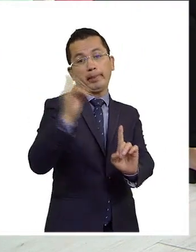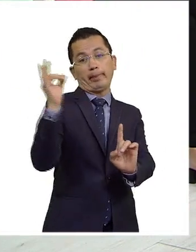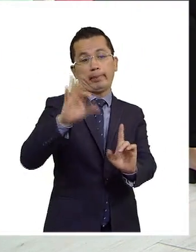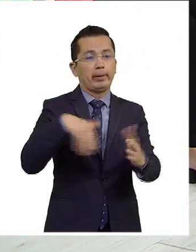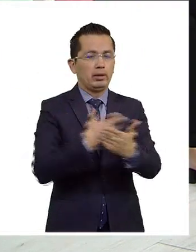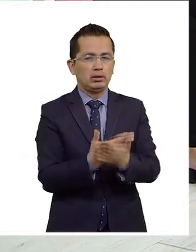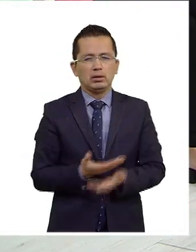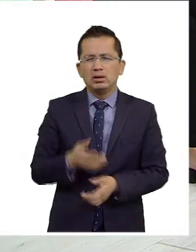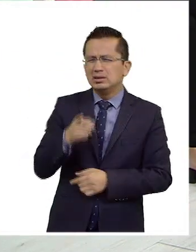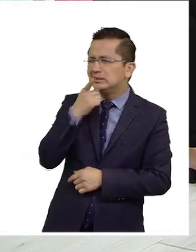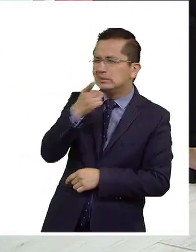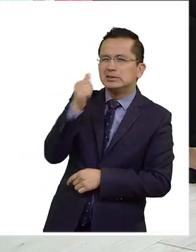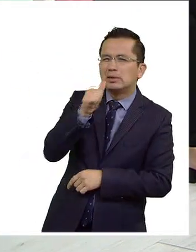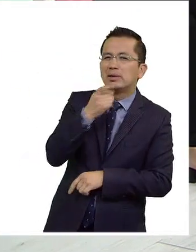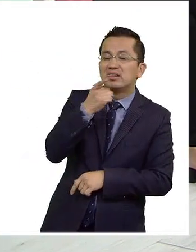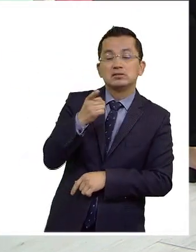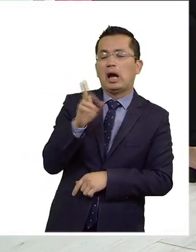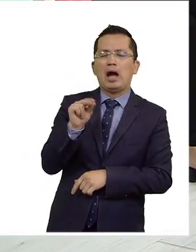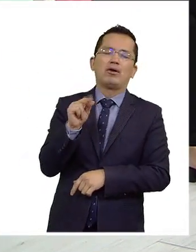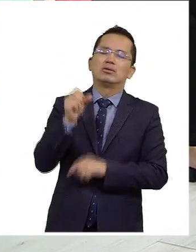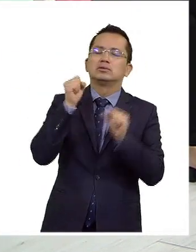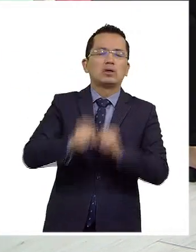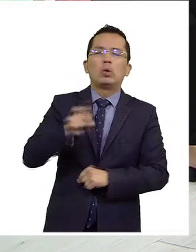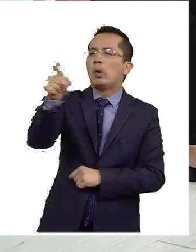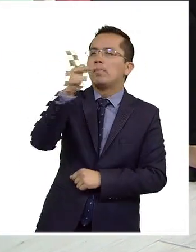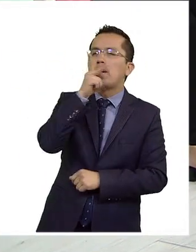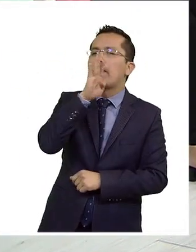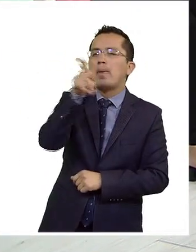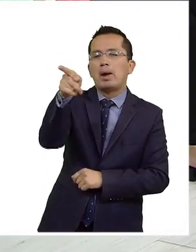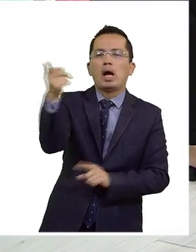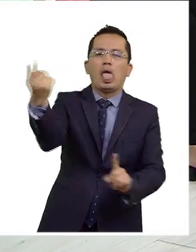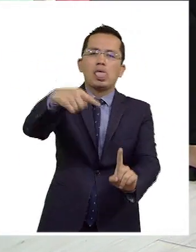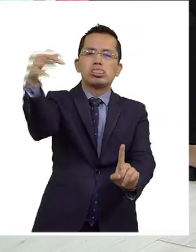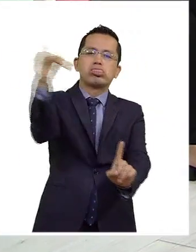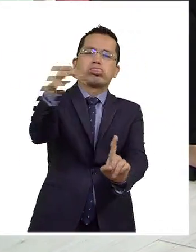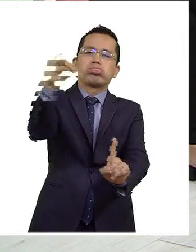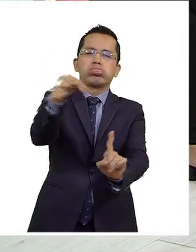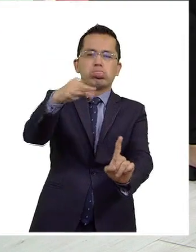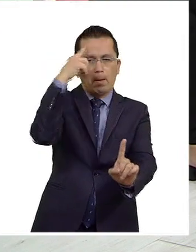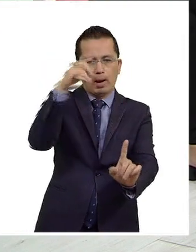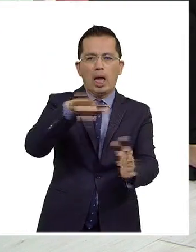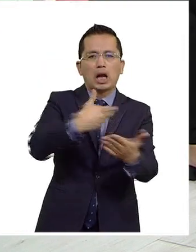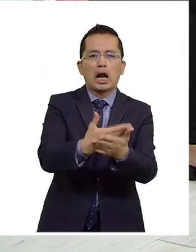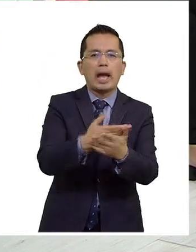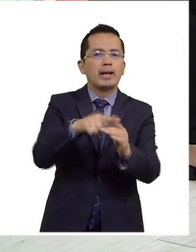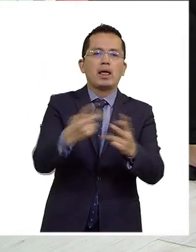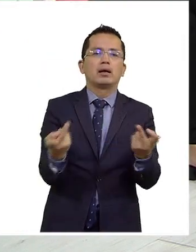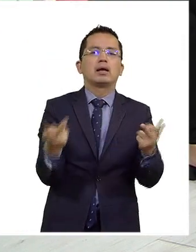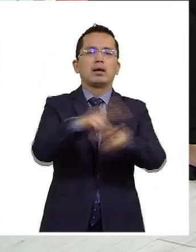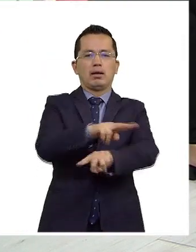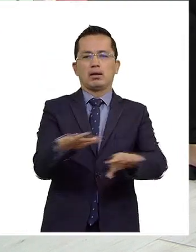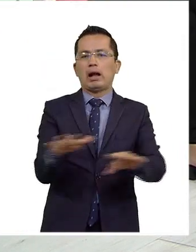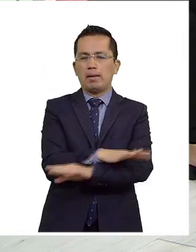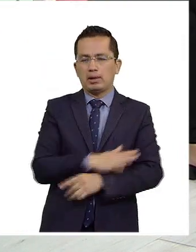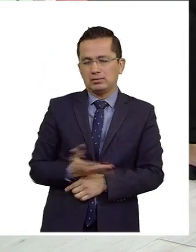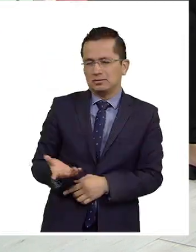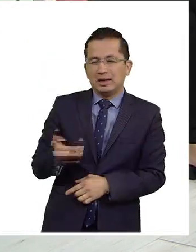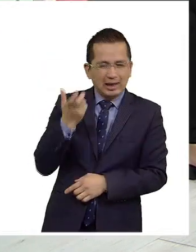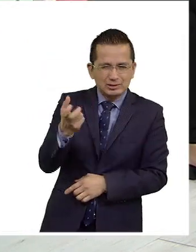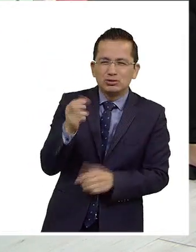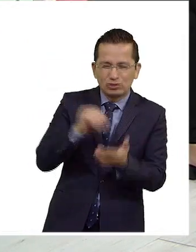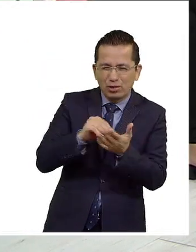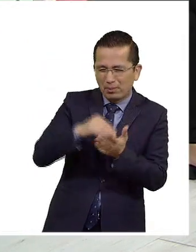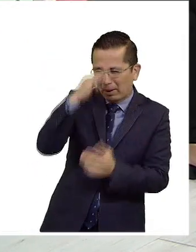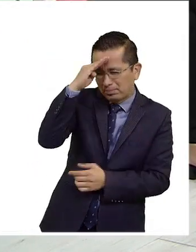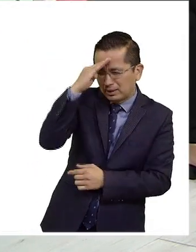o las mamás son los que quieren, es que querían una niña o querían un niño y entonces los están influenciando, motivan, ¿no? sí, Y